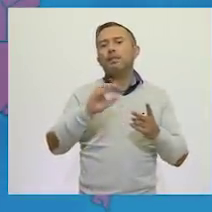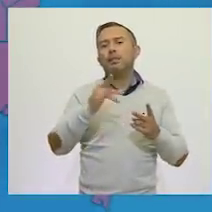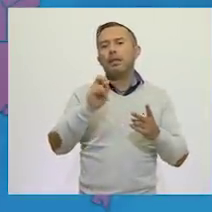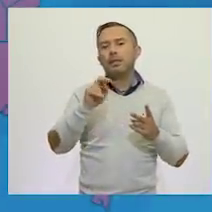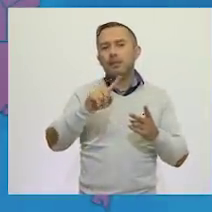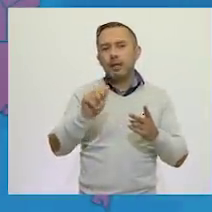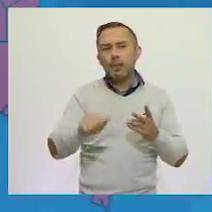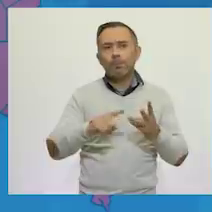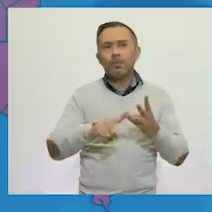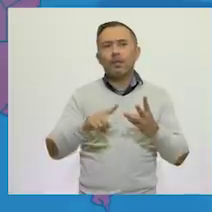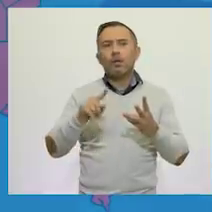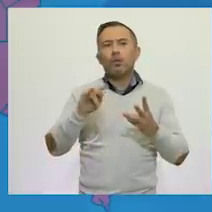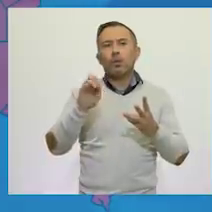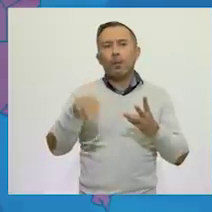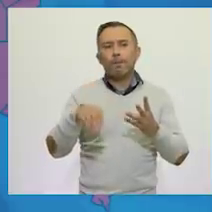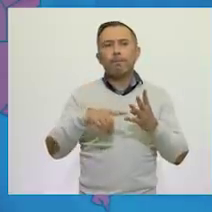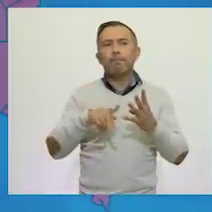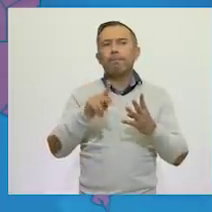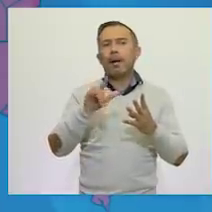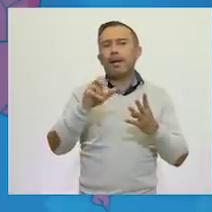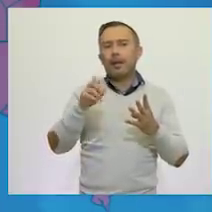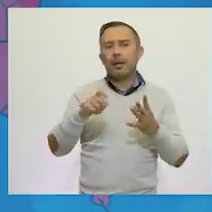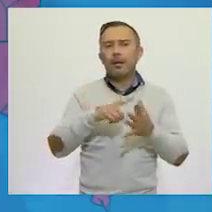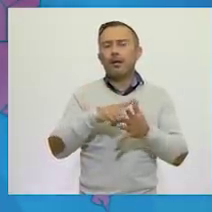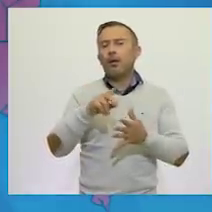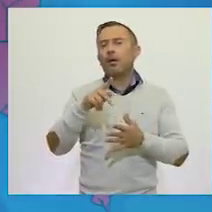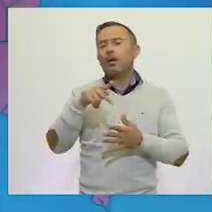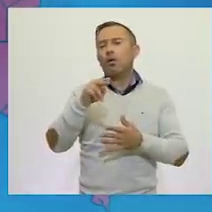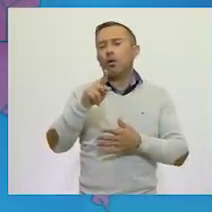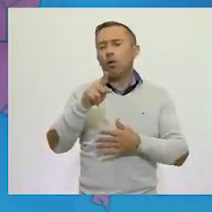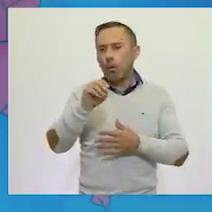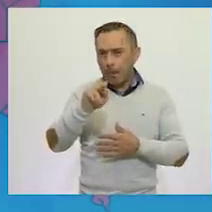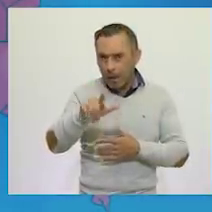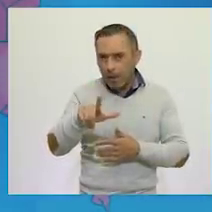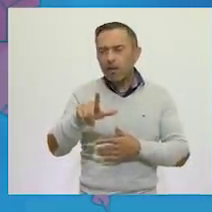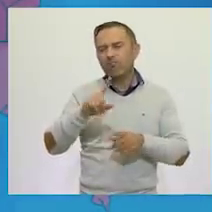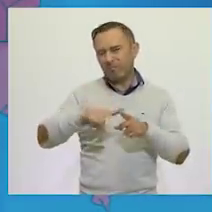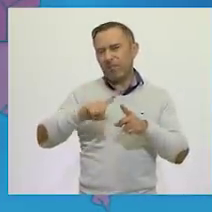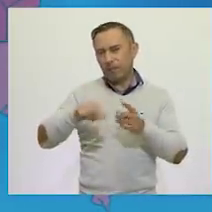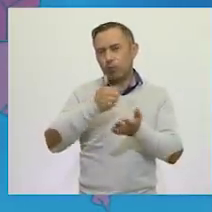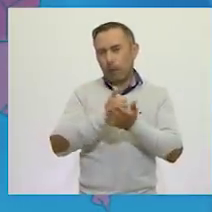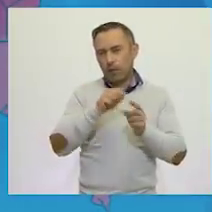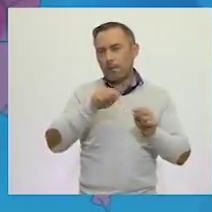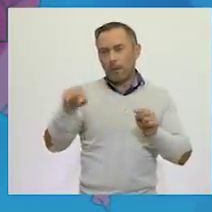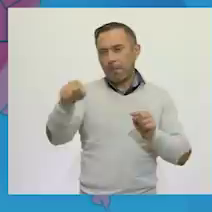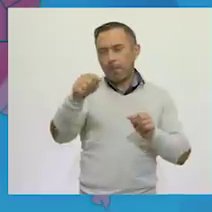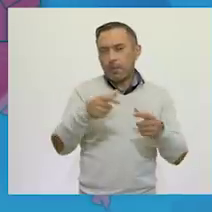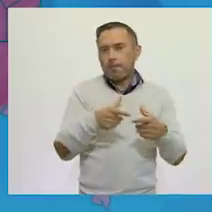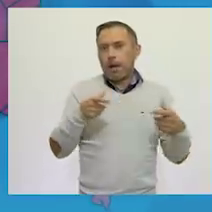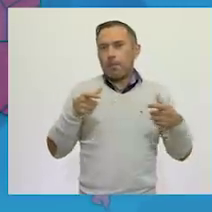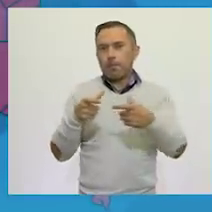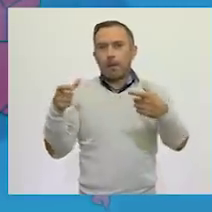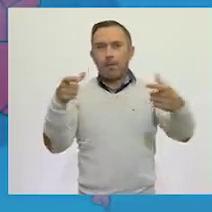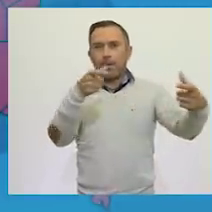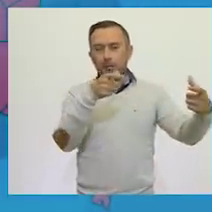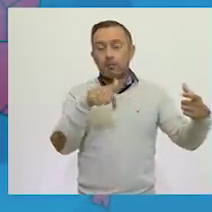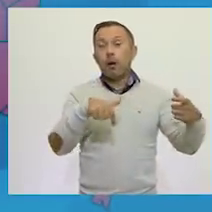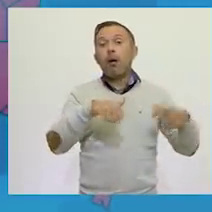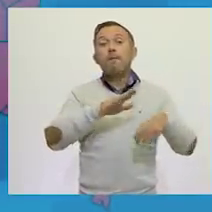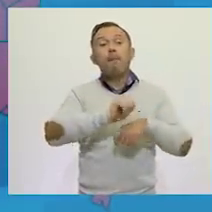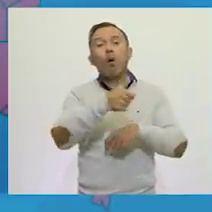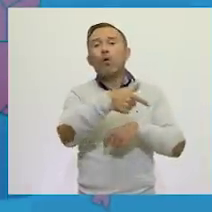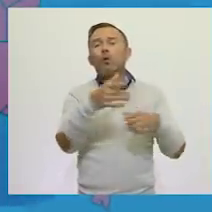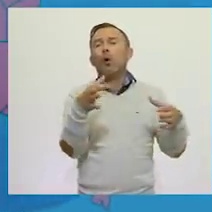Uxactún, Palenque, Yaxchilán, Copán, entre otras, que dominaban a las poblaciones de menor